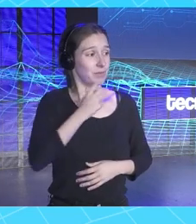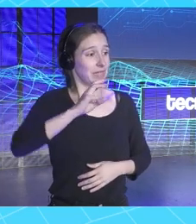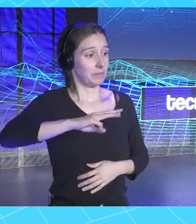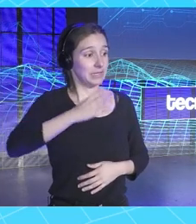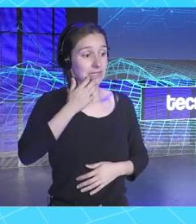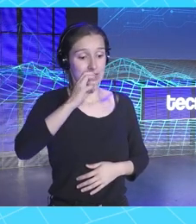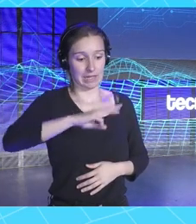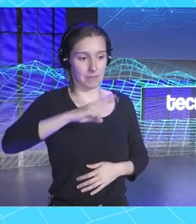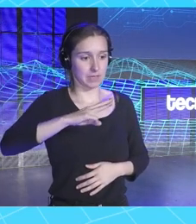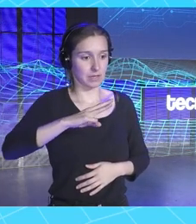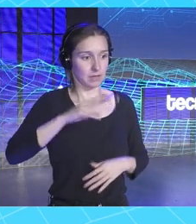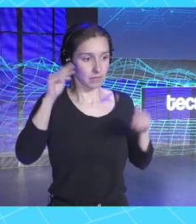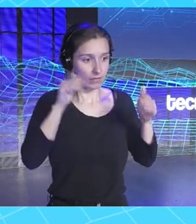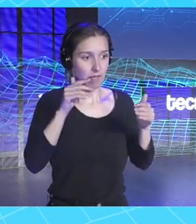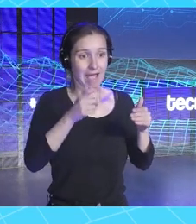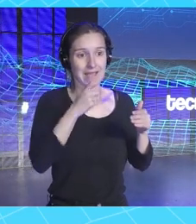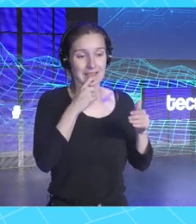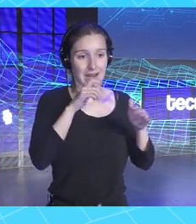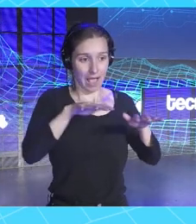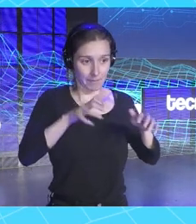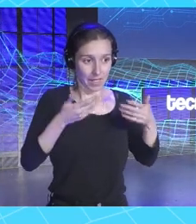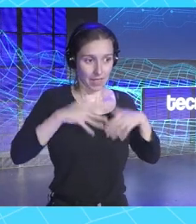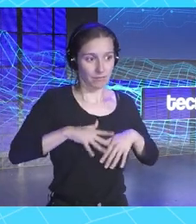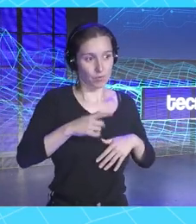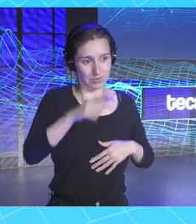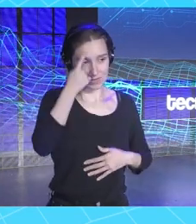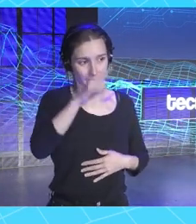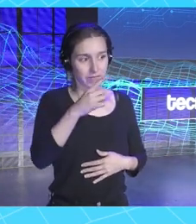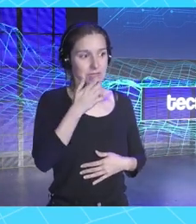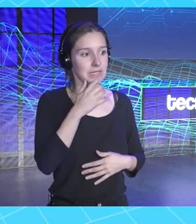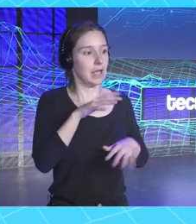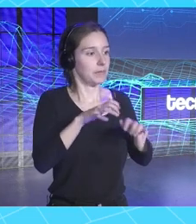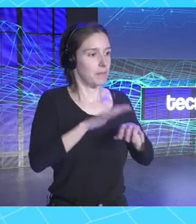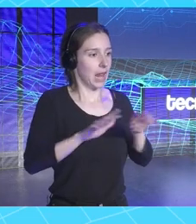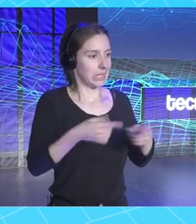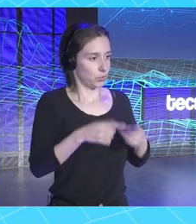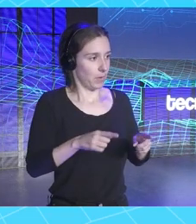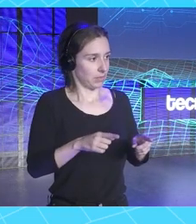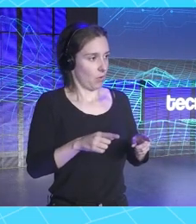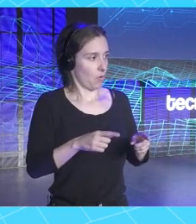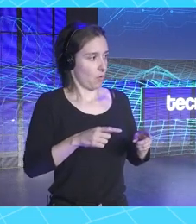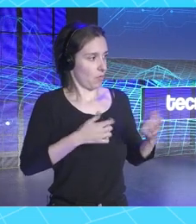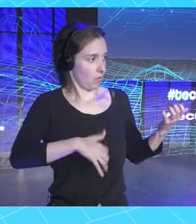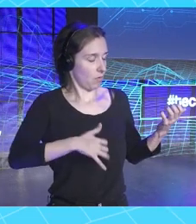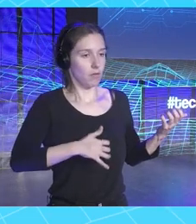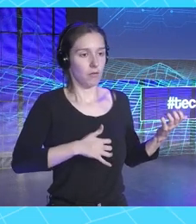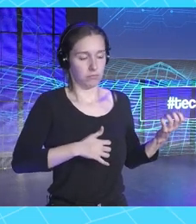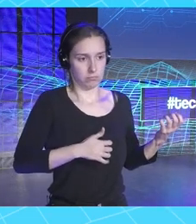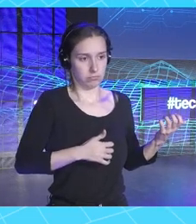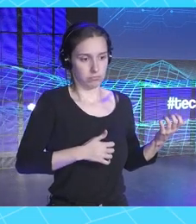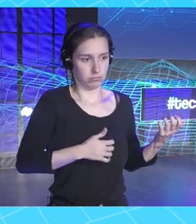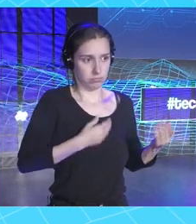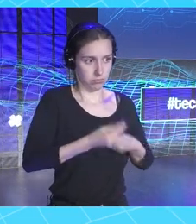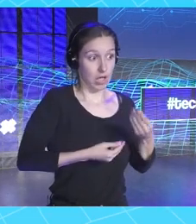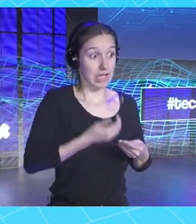los dedicarás a saber inglés sabías inglés si se los dedicarás a aprender a tocar el saxofón sabrías tocar el saxofón si los dedicaras a estar